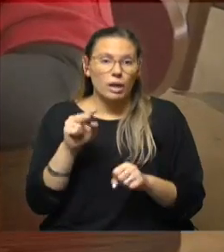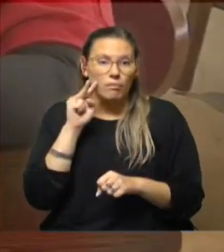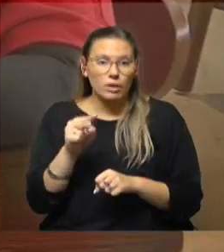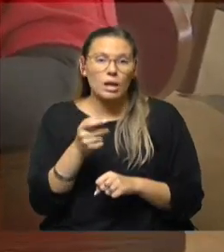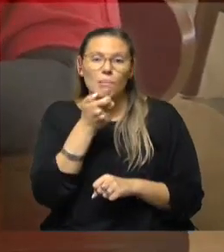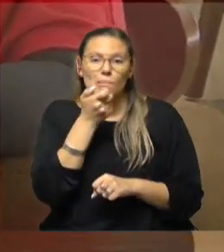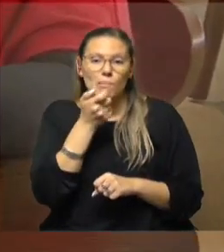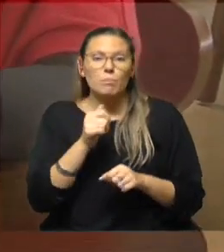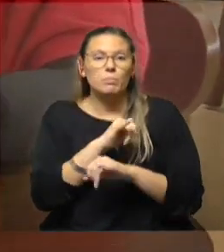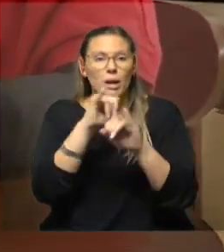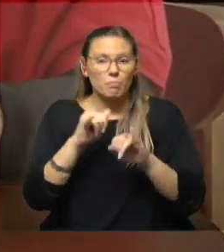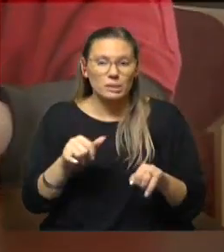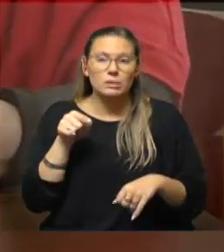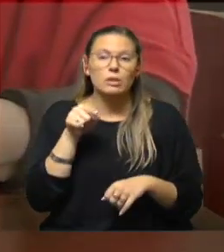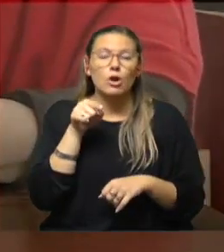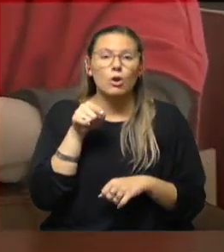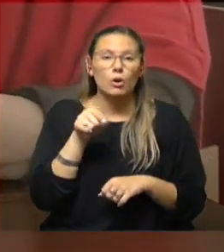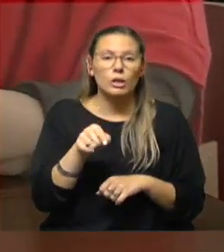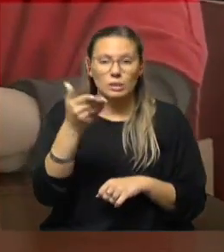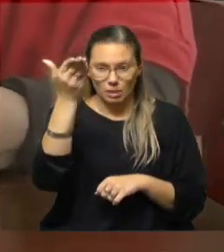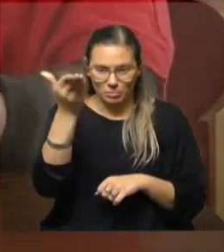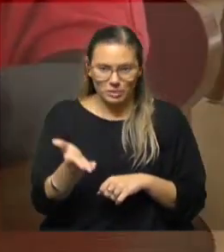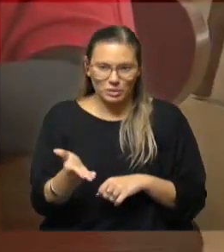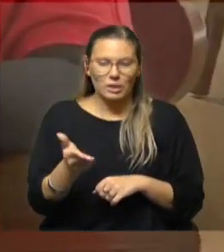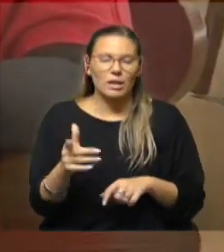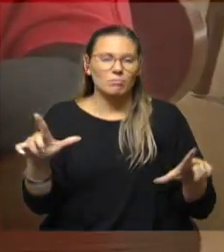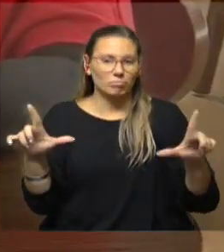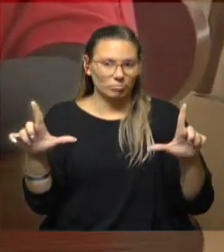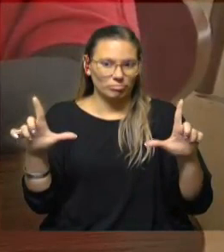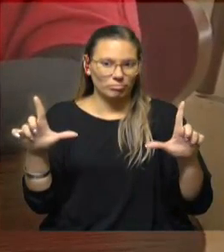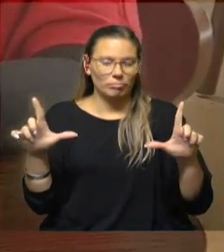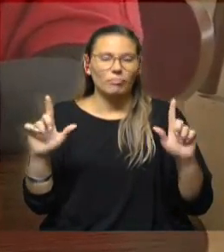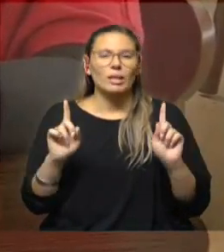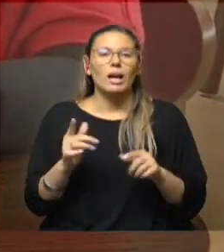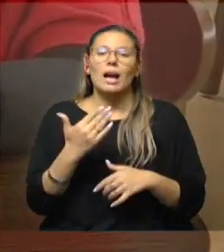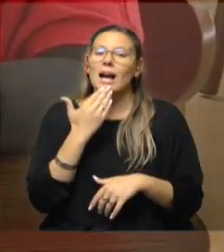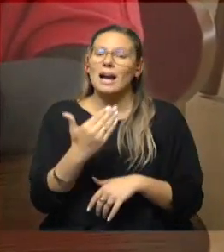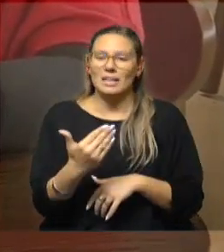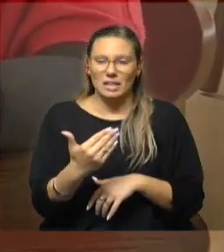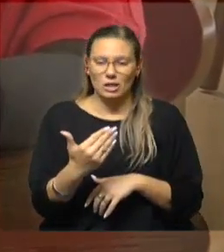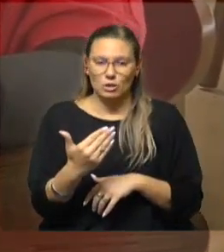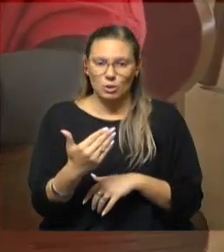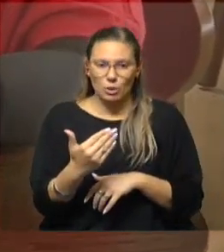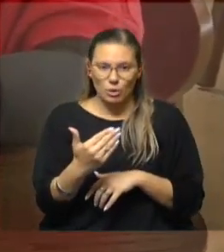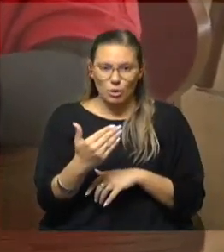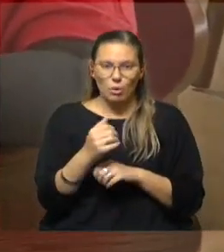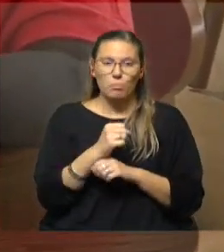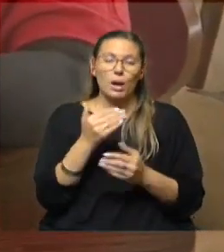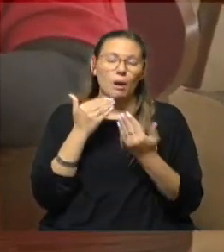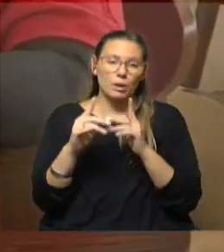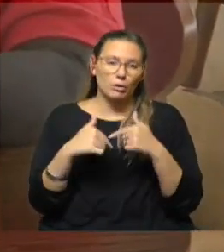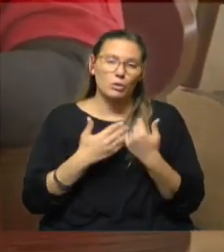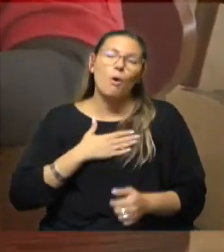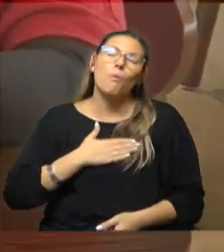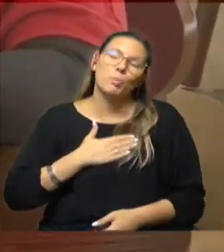Pipa de la Paz con esta estrella de la pantalla. Y te agradezco mucho, Betiana, por estos minutos. Fue un